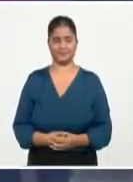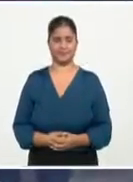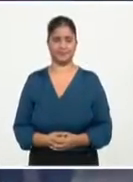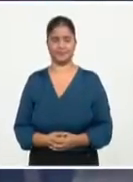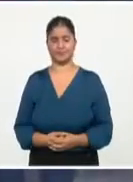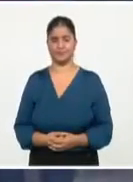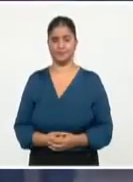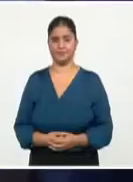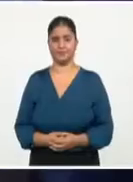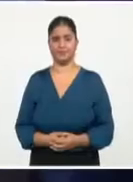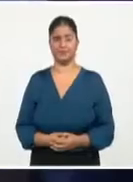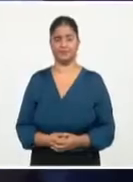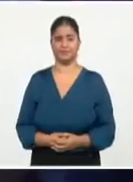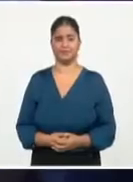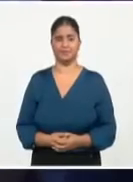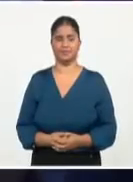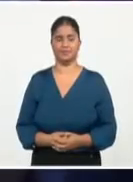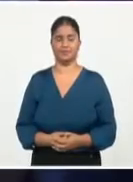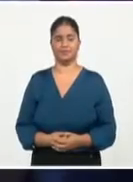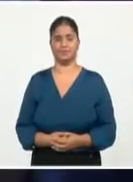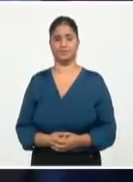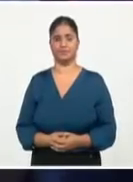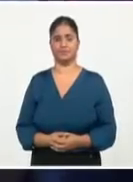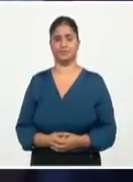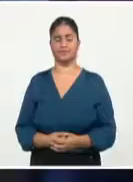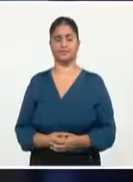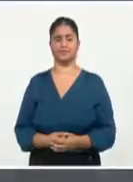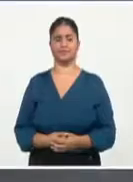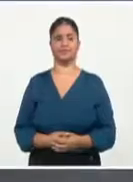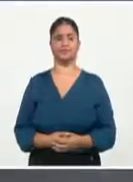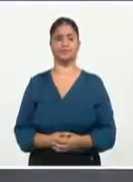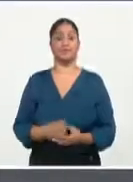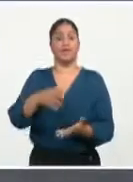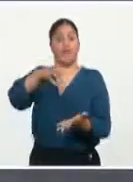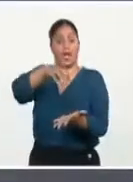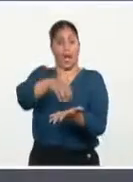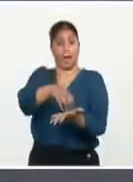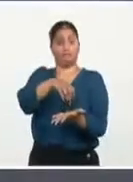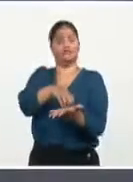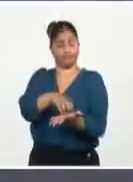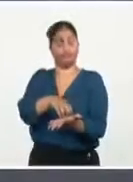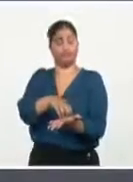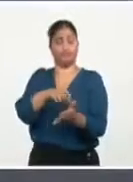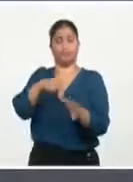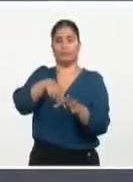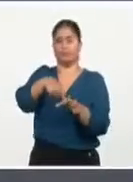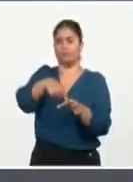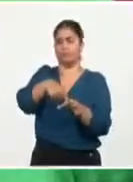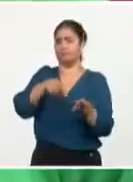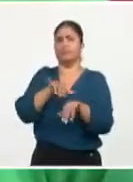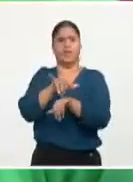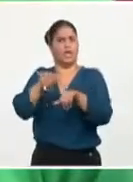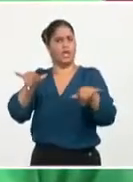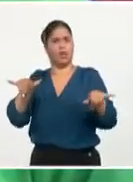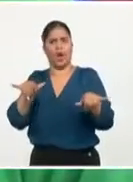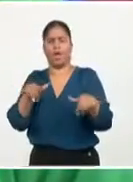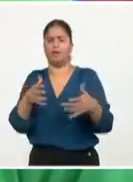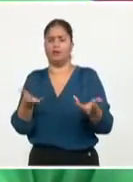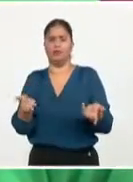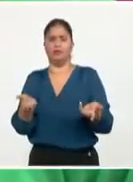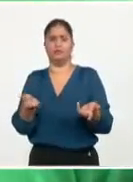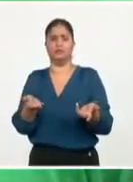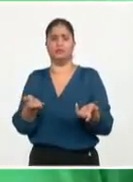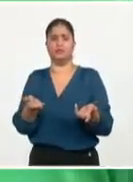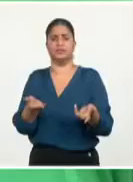Los pineros también se sumaron al reclamo internacional de este fin de semana para exigir el cese del bloqueo estadounidense contra Cuba. Es una política